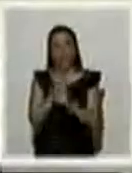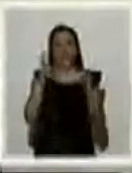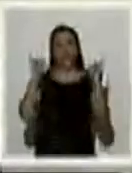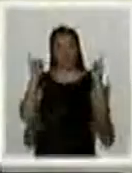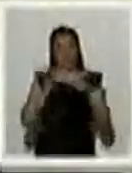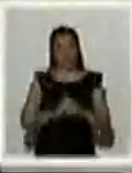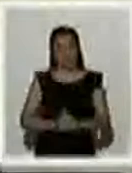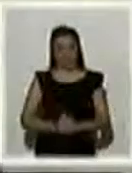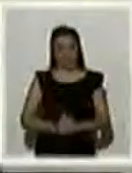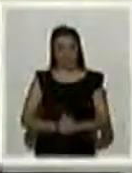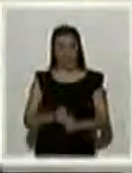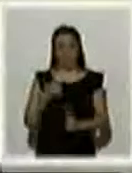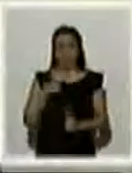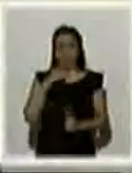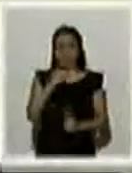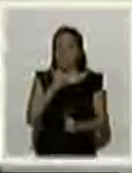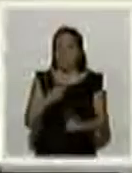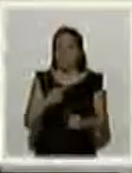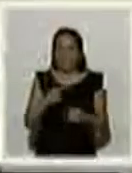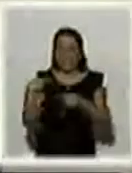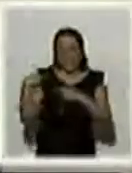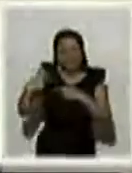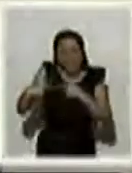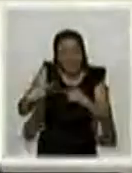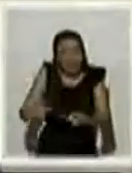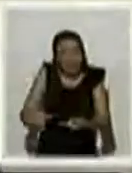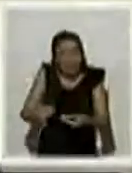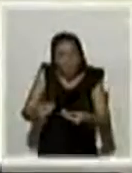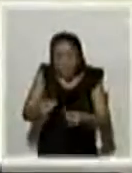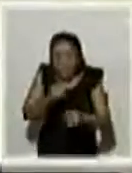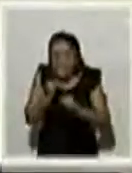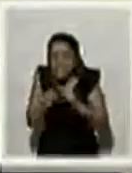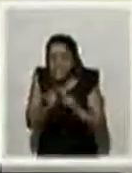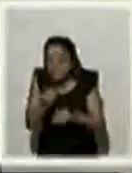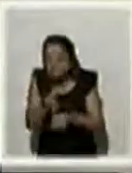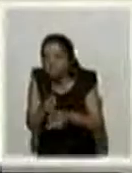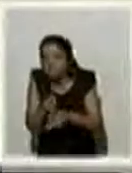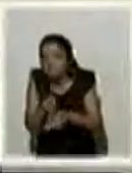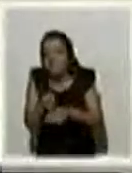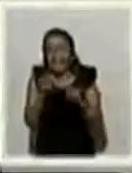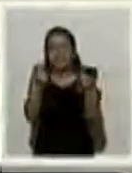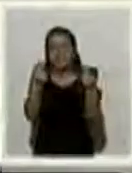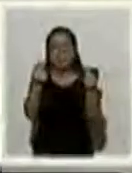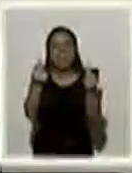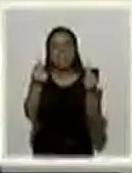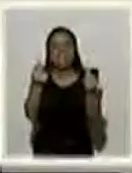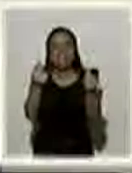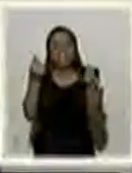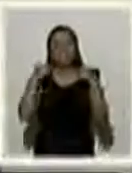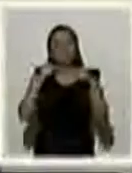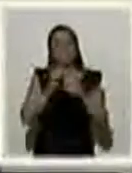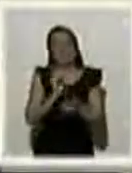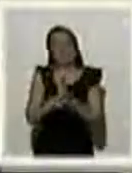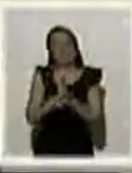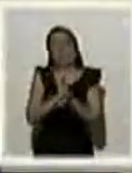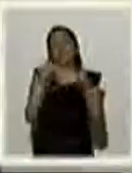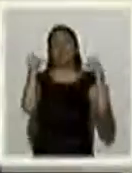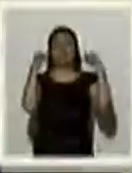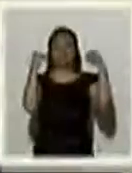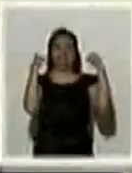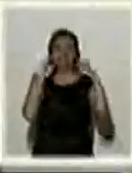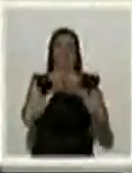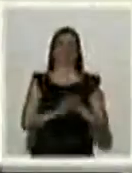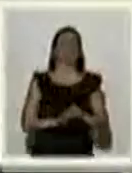transmitir los valores que tiene el deporte a todos nuestros jóvenes. como el ordenamiento, la